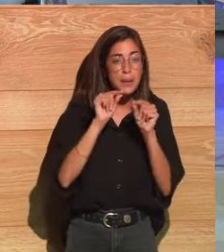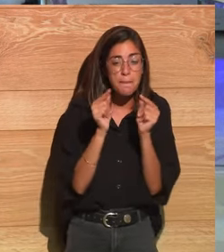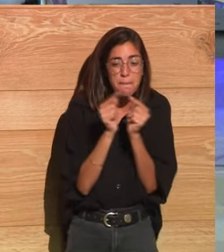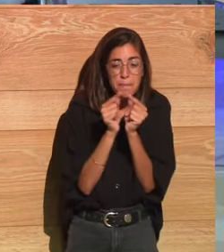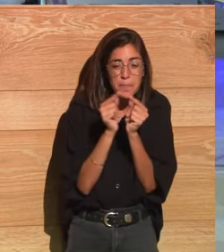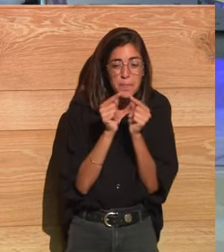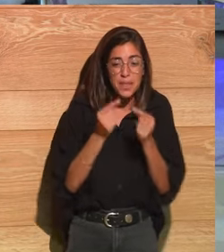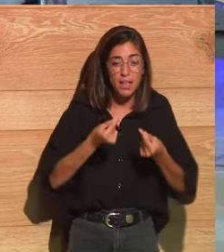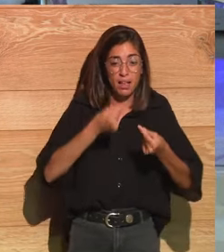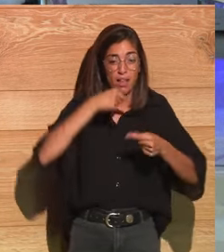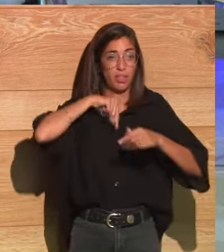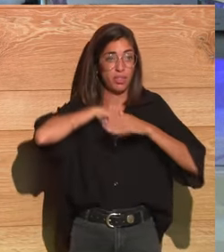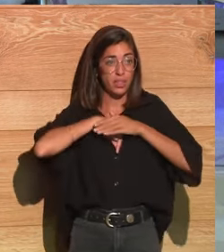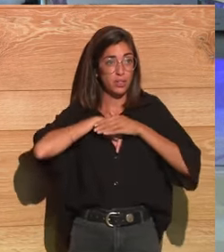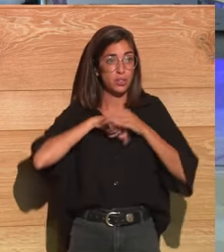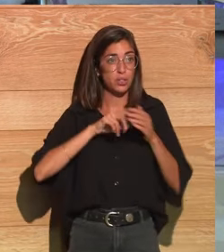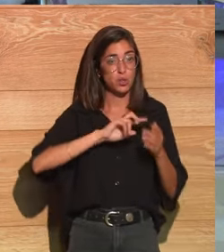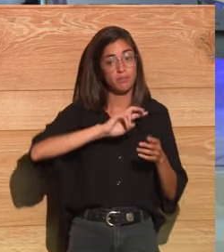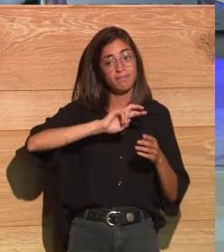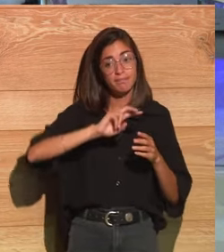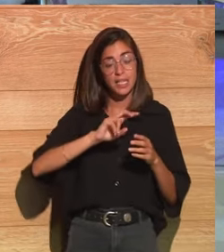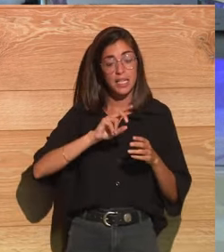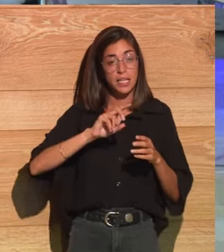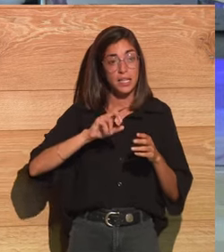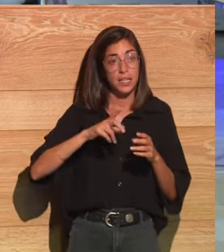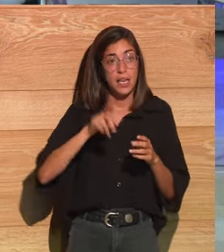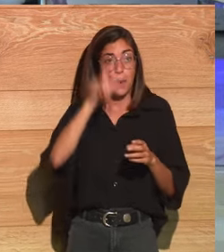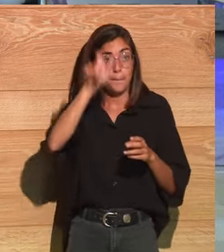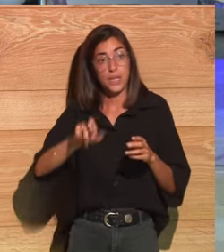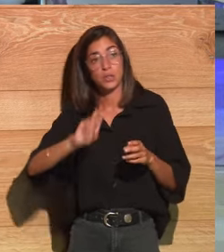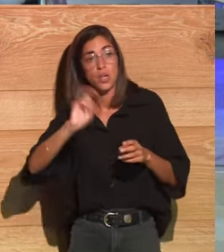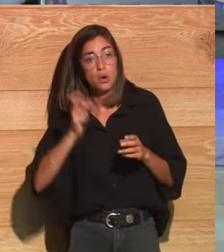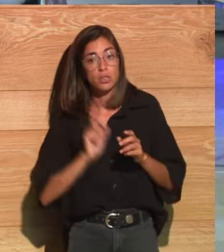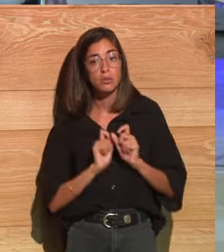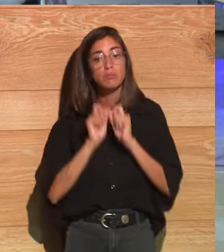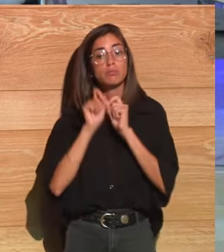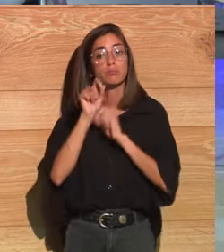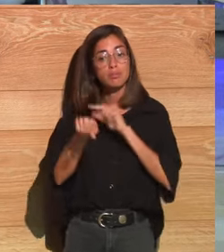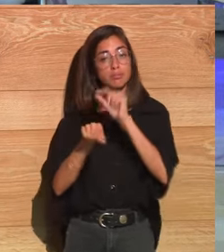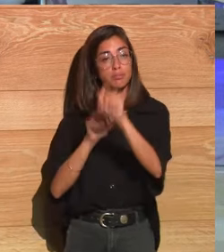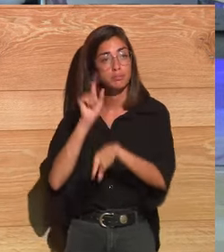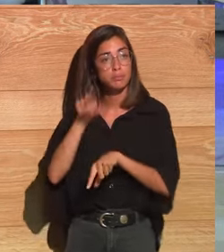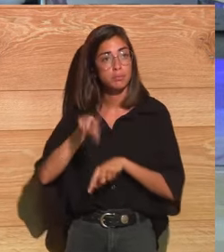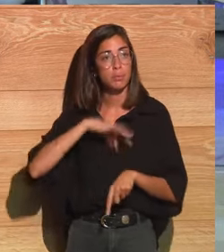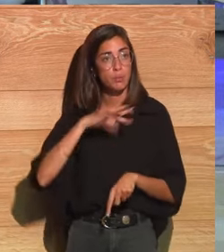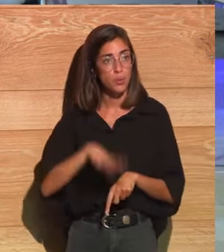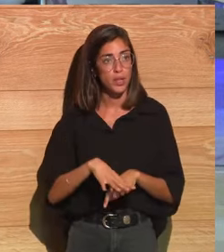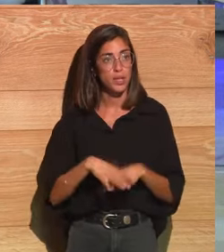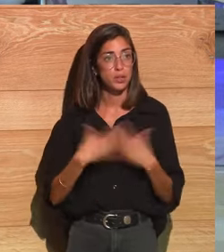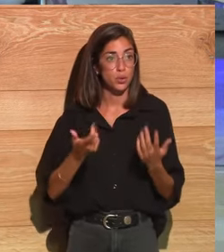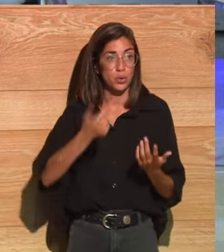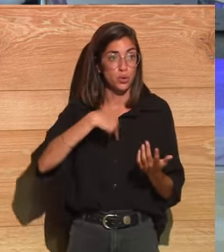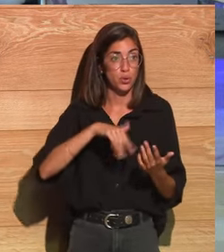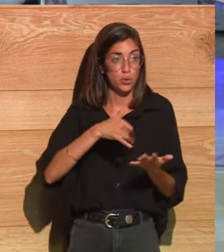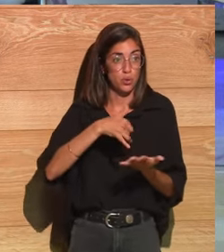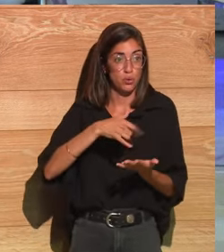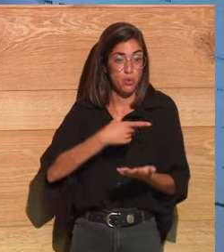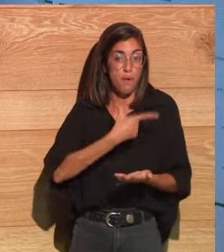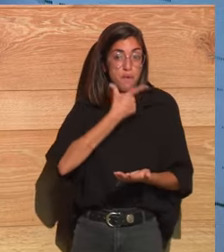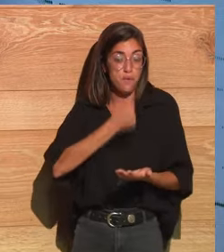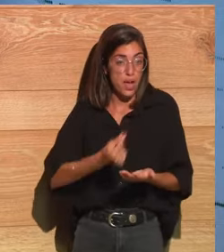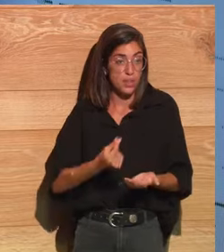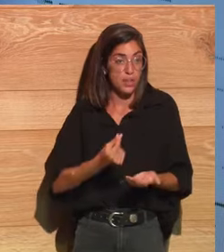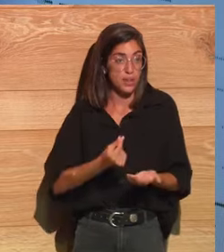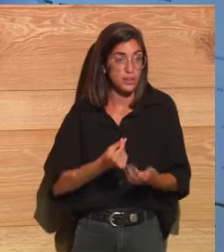que estaba adaptado a un ecosistema a otro completamente diferente. Entonces, esa movilidad, bueno, pues somos la diana perfecta. Pero además también